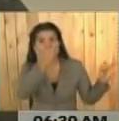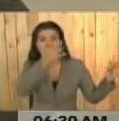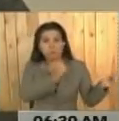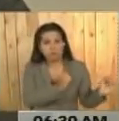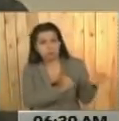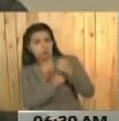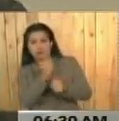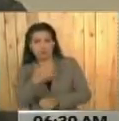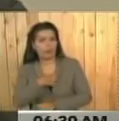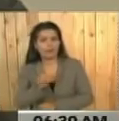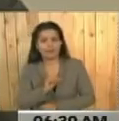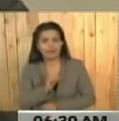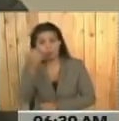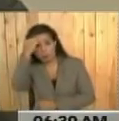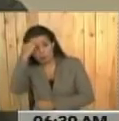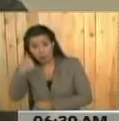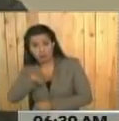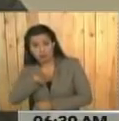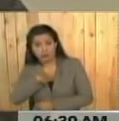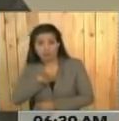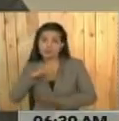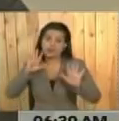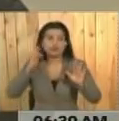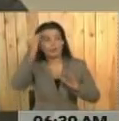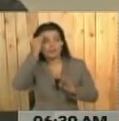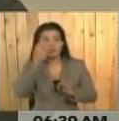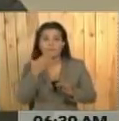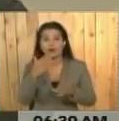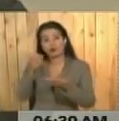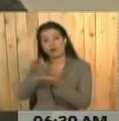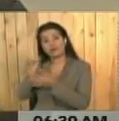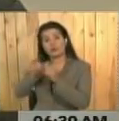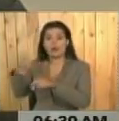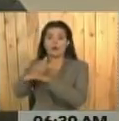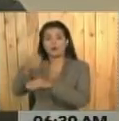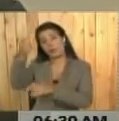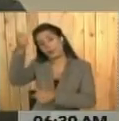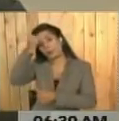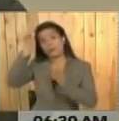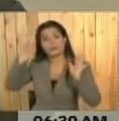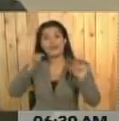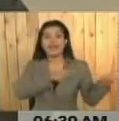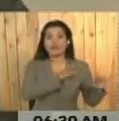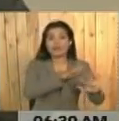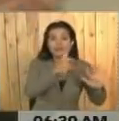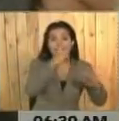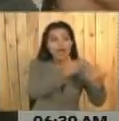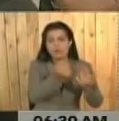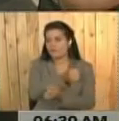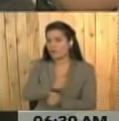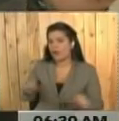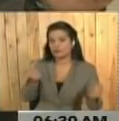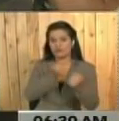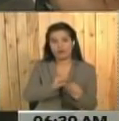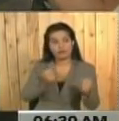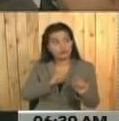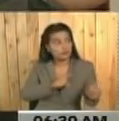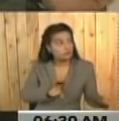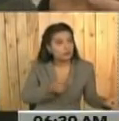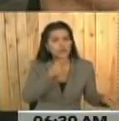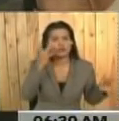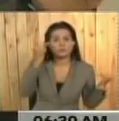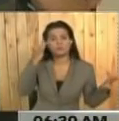brutos en 17 años del poder pareciera que es mejor que sigan gobernando los brutos porque ellos en 17 años no han podido ahora y Ellos hablan